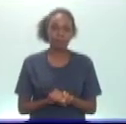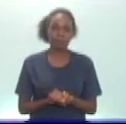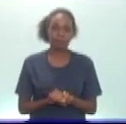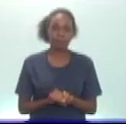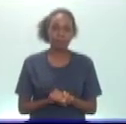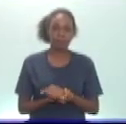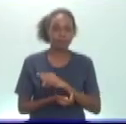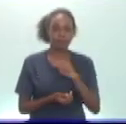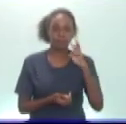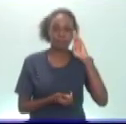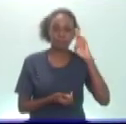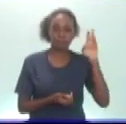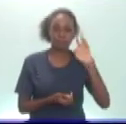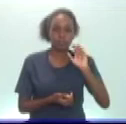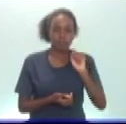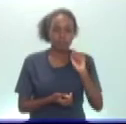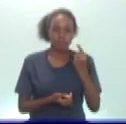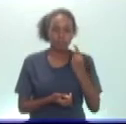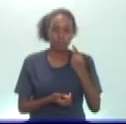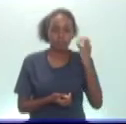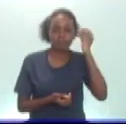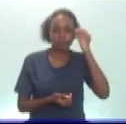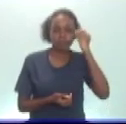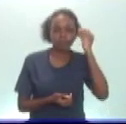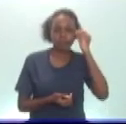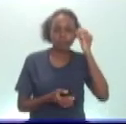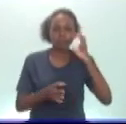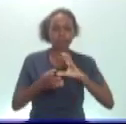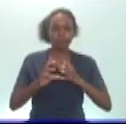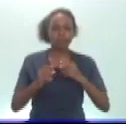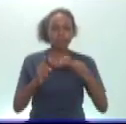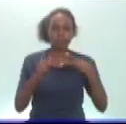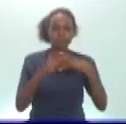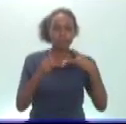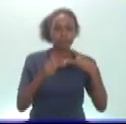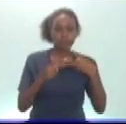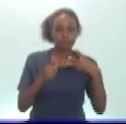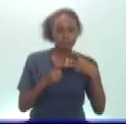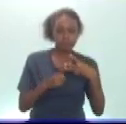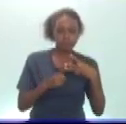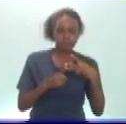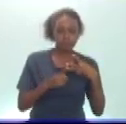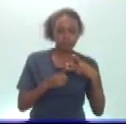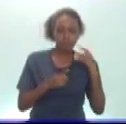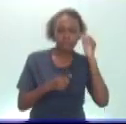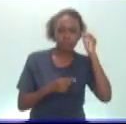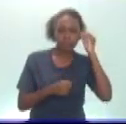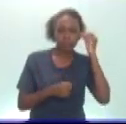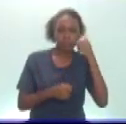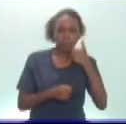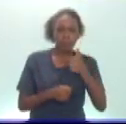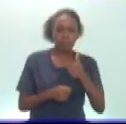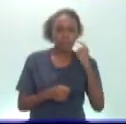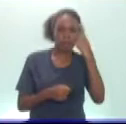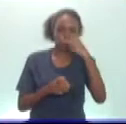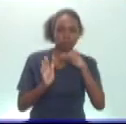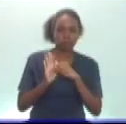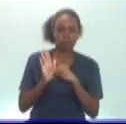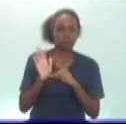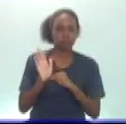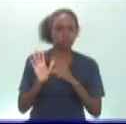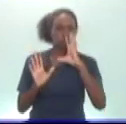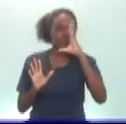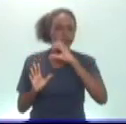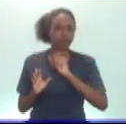recuerden que lo primero es aprender este procedimiento. Aprender cada uno de los pasos del proceso. Lograr identificarlo y cuándo yo voy a